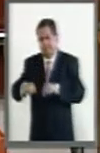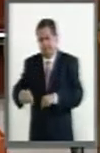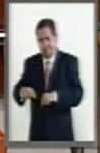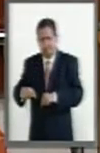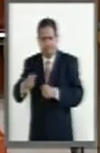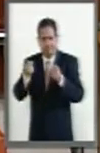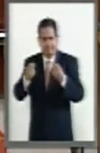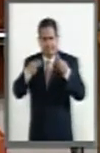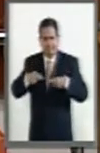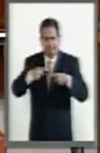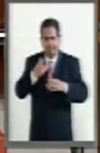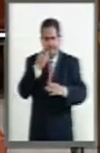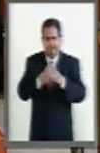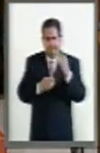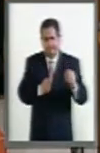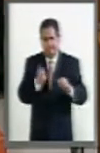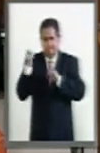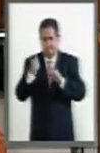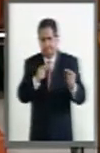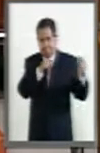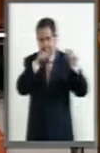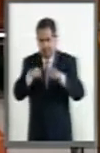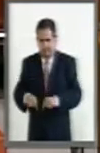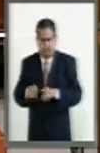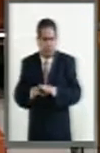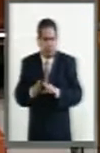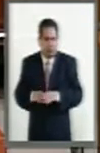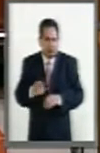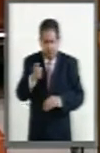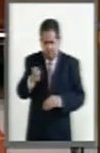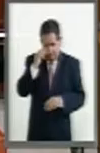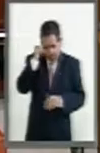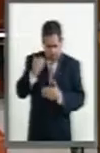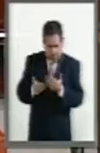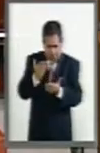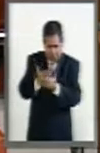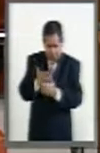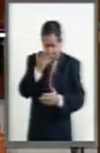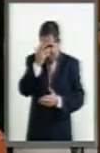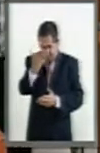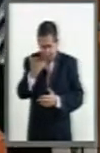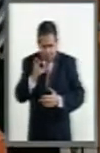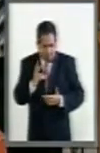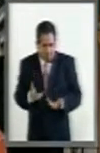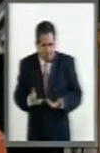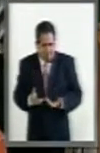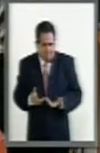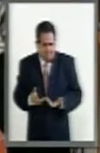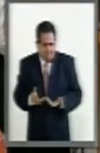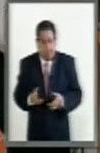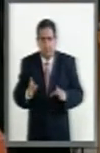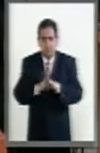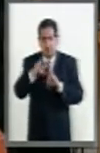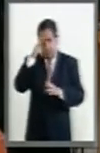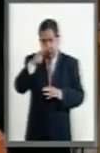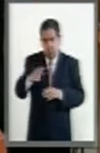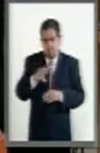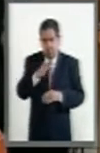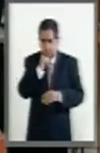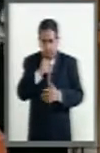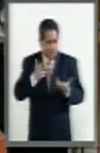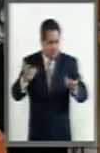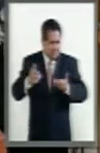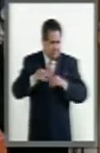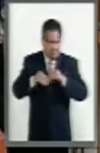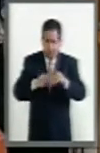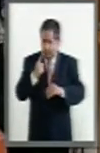Unidos hacia acá. Me pregunto, ¿esto es una propuesta seria? Cuando en México no somos capaces de